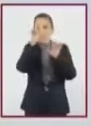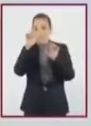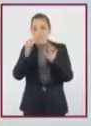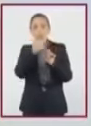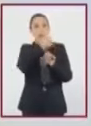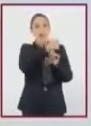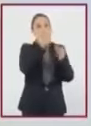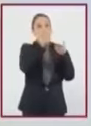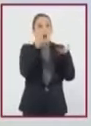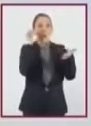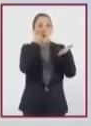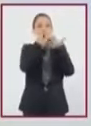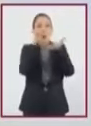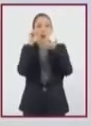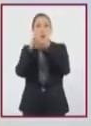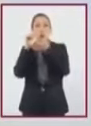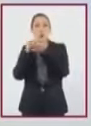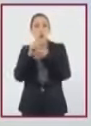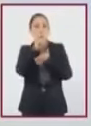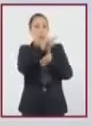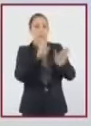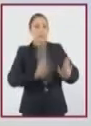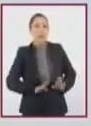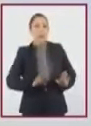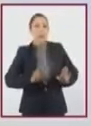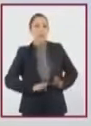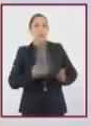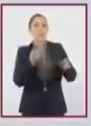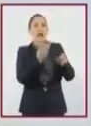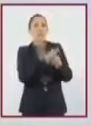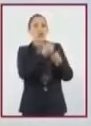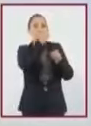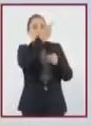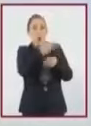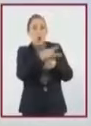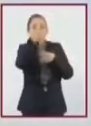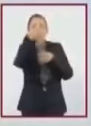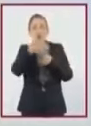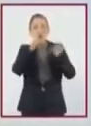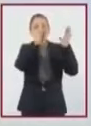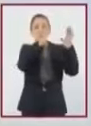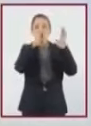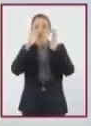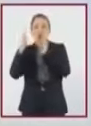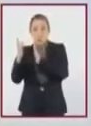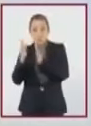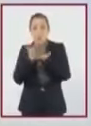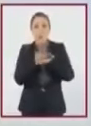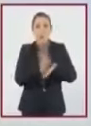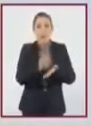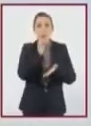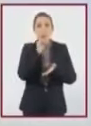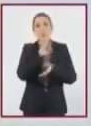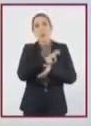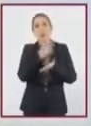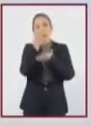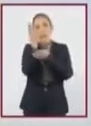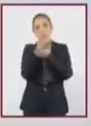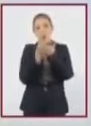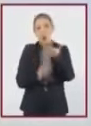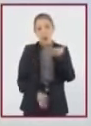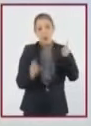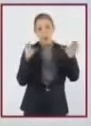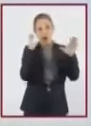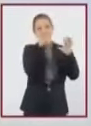en cada uno de ellos los principales acontecimientos ocurridos. También pueden ilustrar su línea